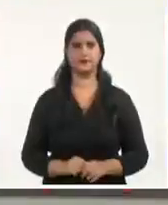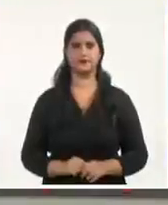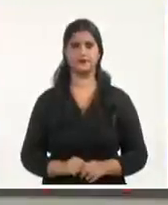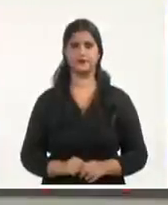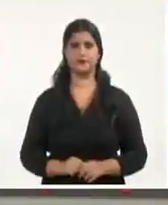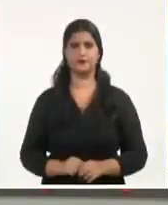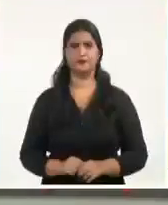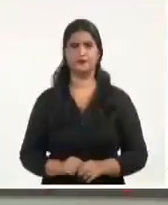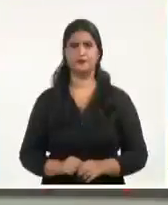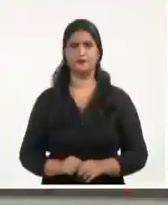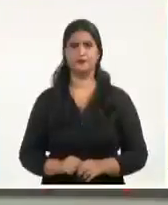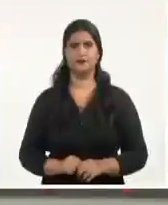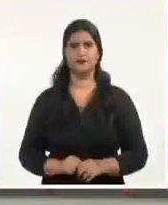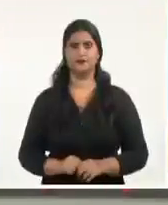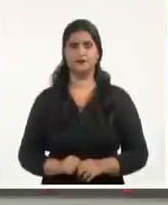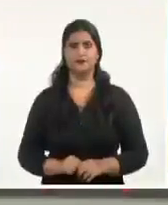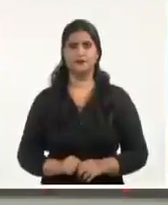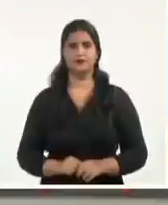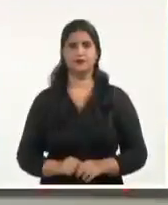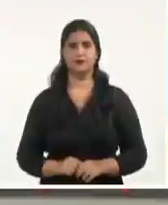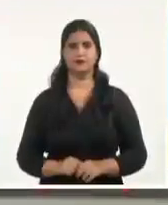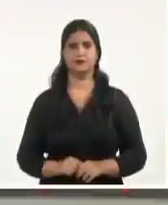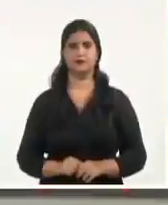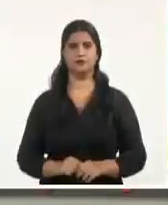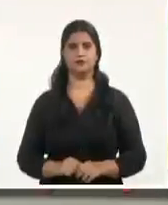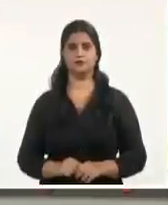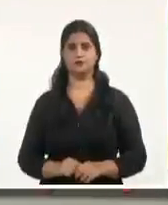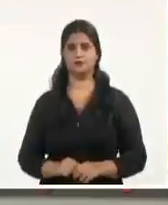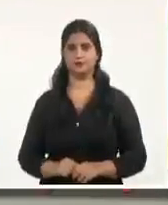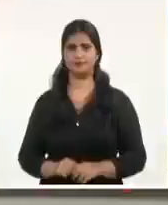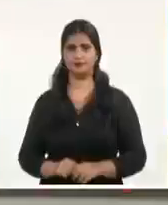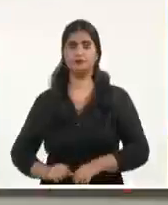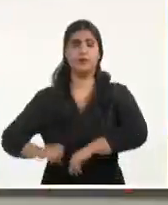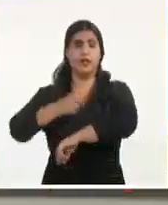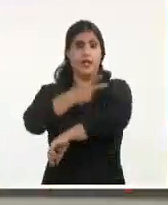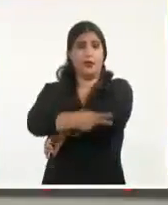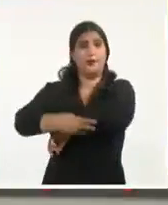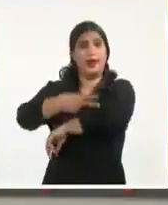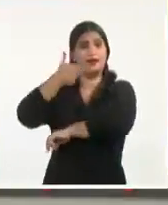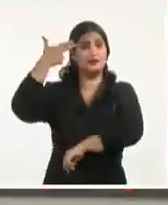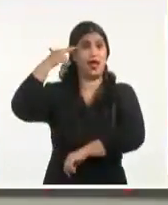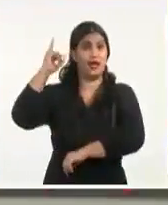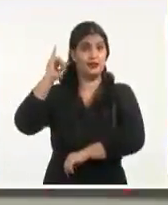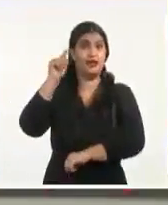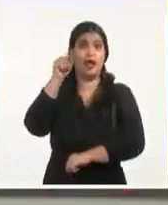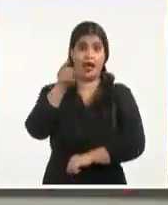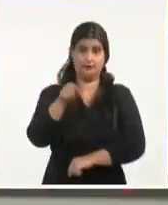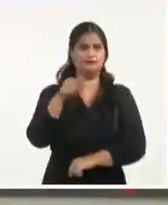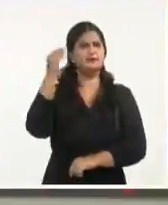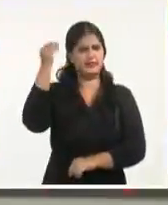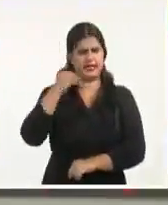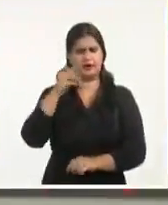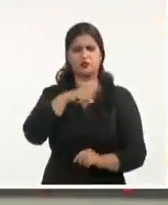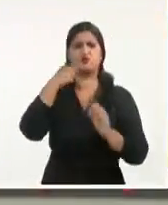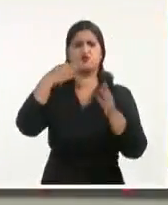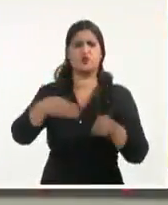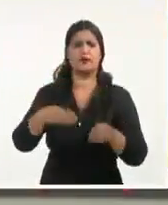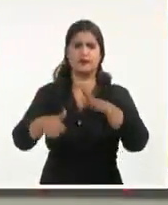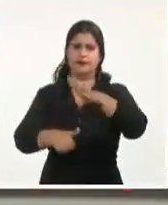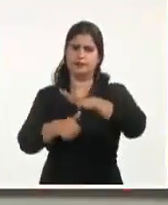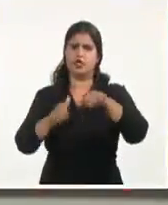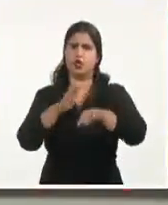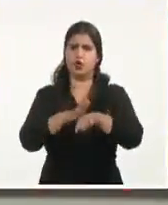Los responsables de la seguridad del asesinado presidente de Haití, Jovenel Moïse, no acudieron este martes a presentar su declaración ante la